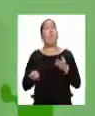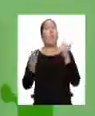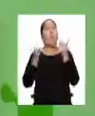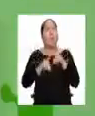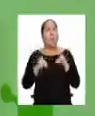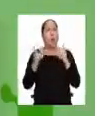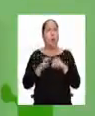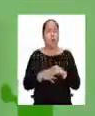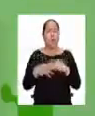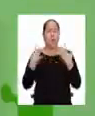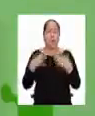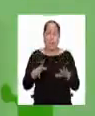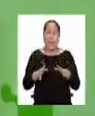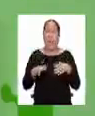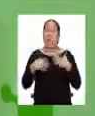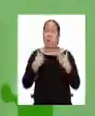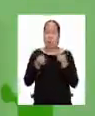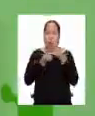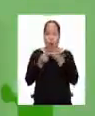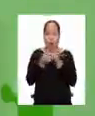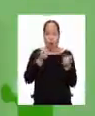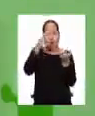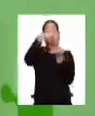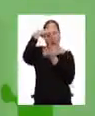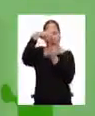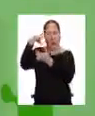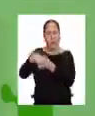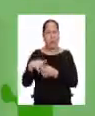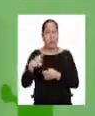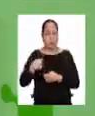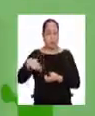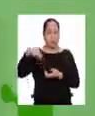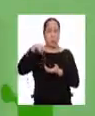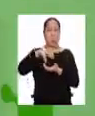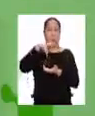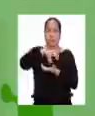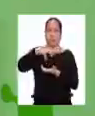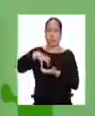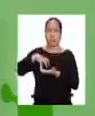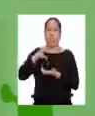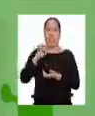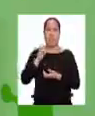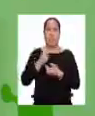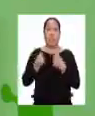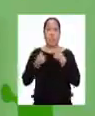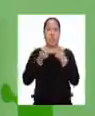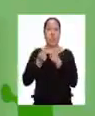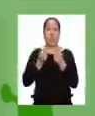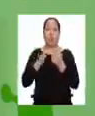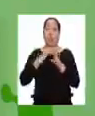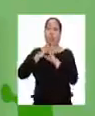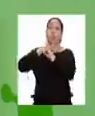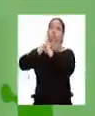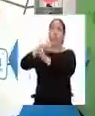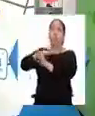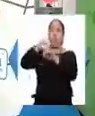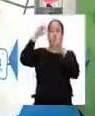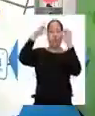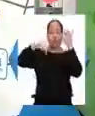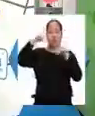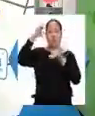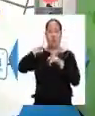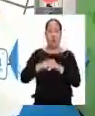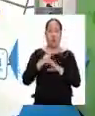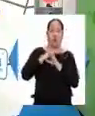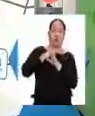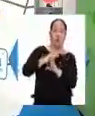podremos controlar totalmente el clima? Somos la especie dominante y todavía no podemos detener una lluvia o un huaico.